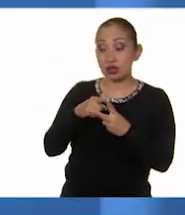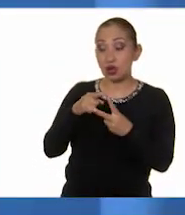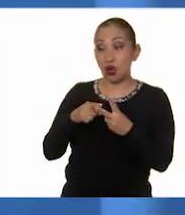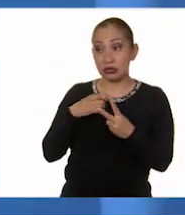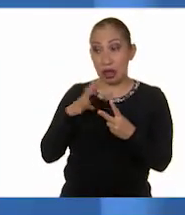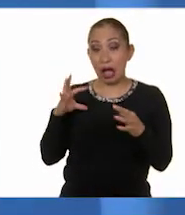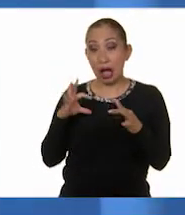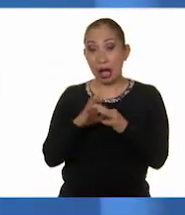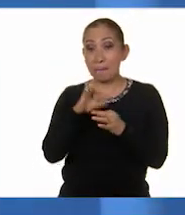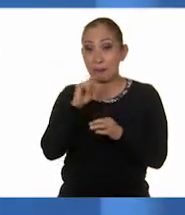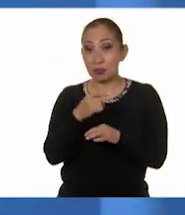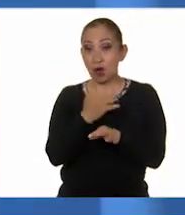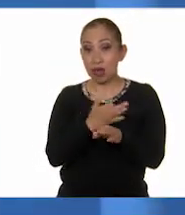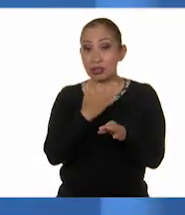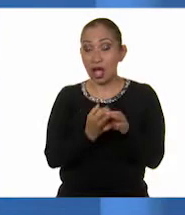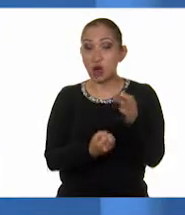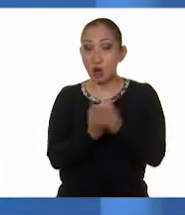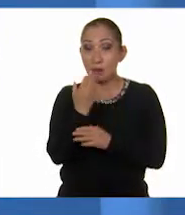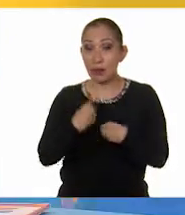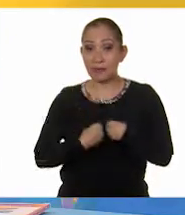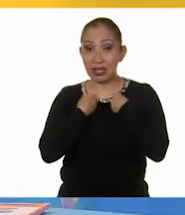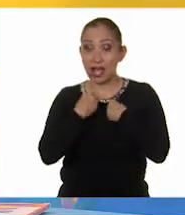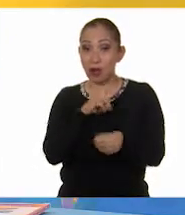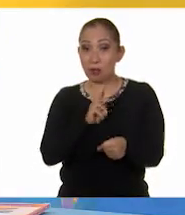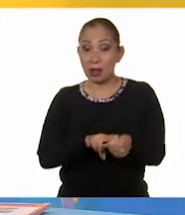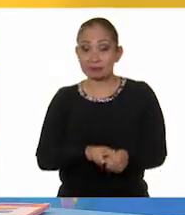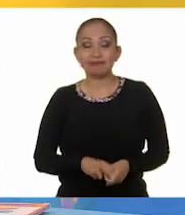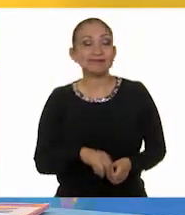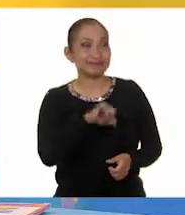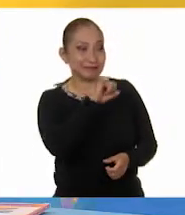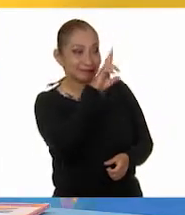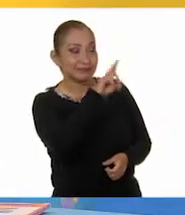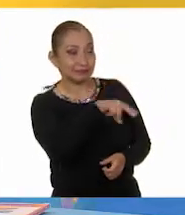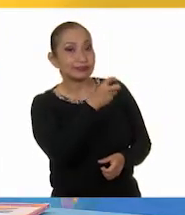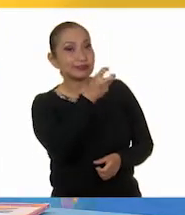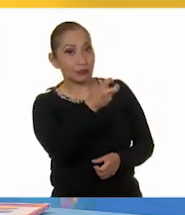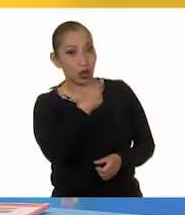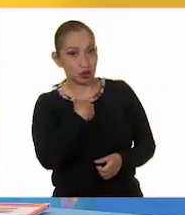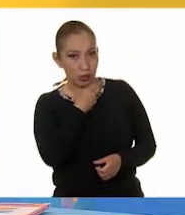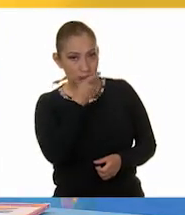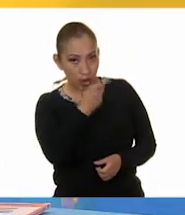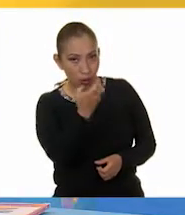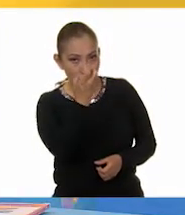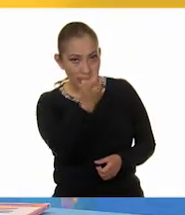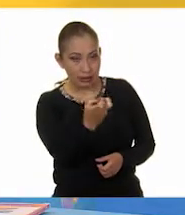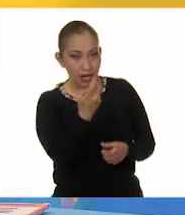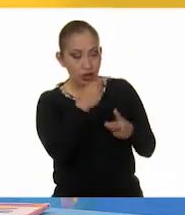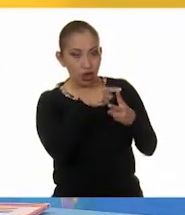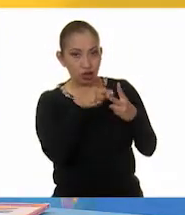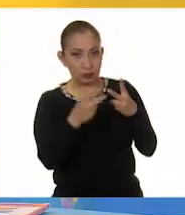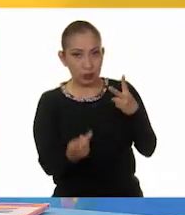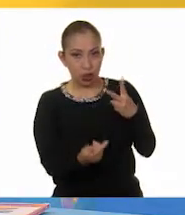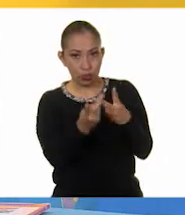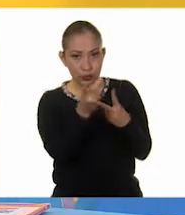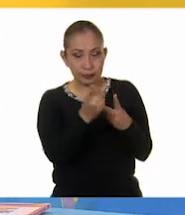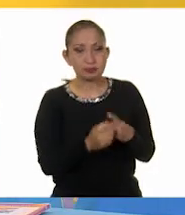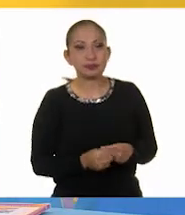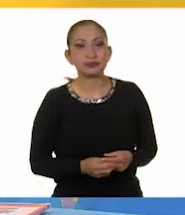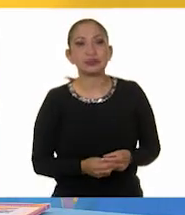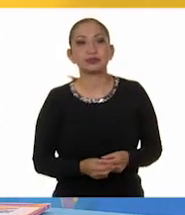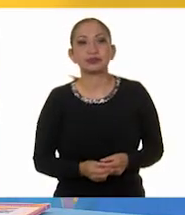están relacionadas con nuestra nueva normalidad. Así es, y por eso les planteo las siguientes 2 preguntas. ¿Hay